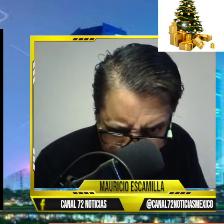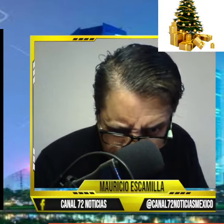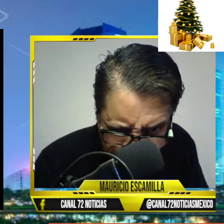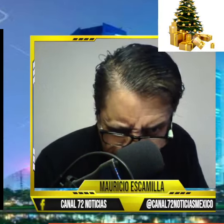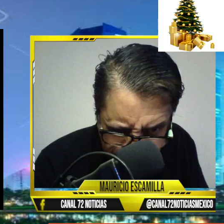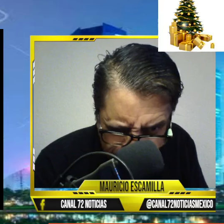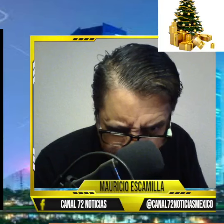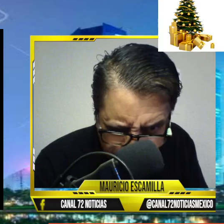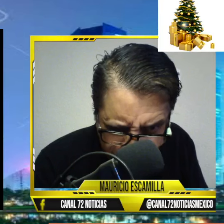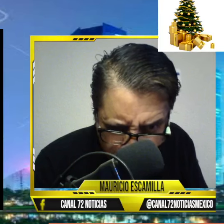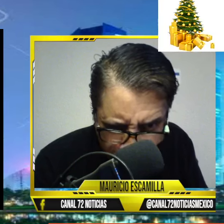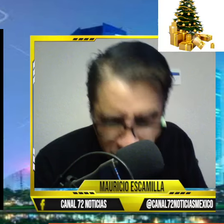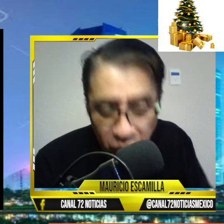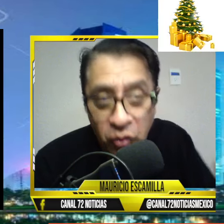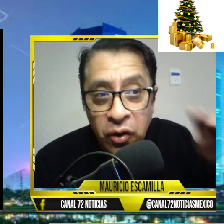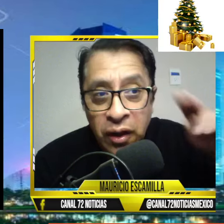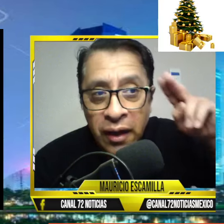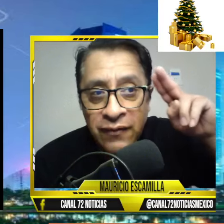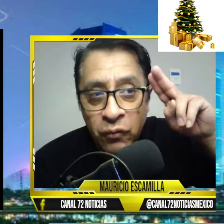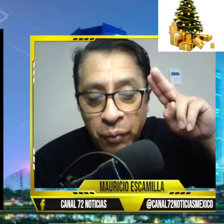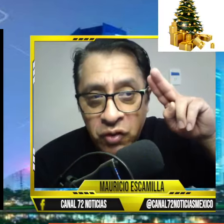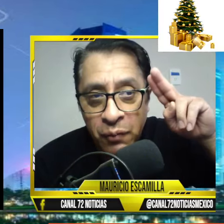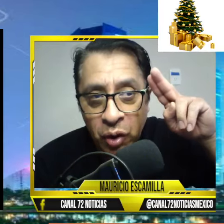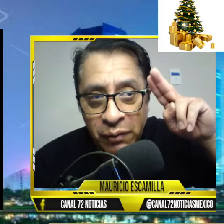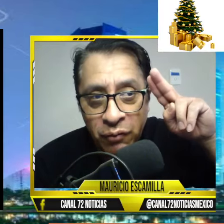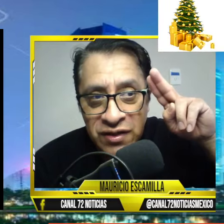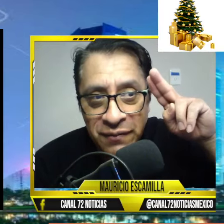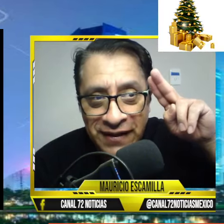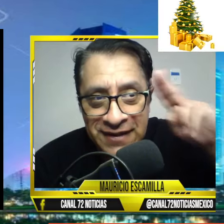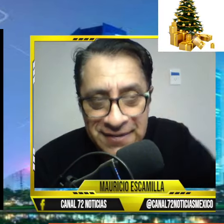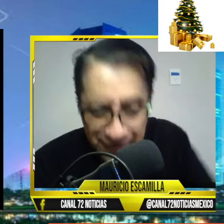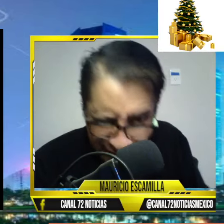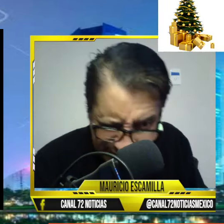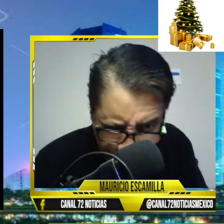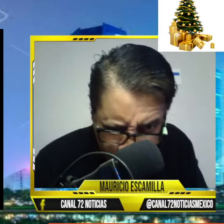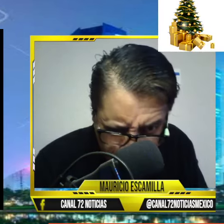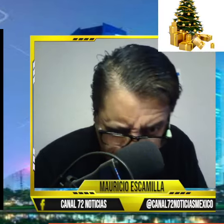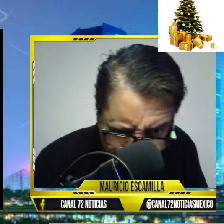excelente inicio de semana y nos vemos hasta un próximo programa. Muchísimas gracias, hasta pronto.